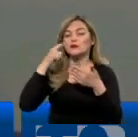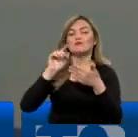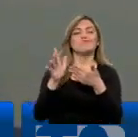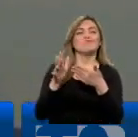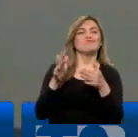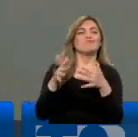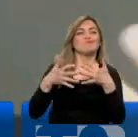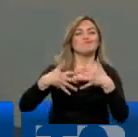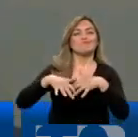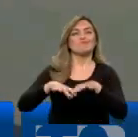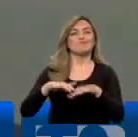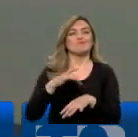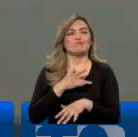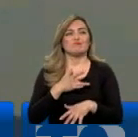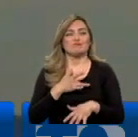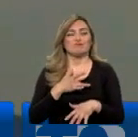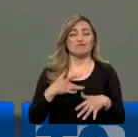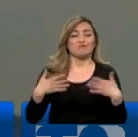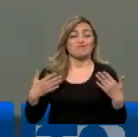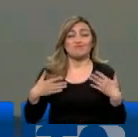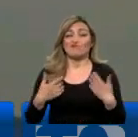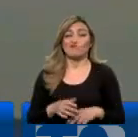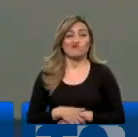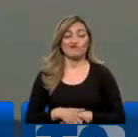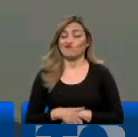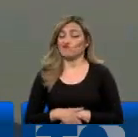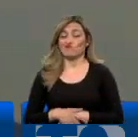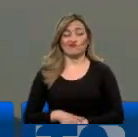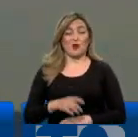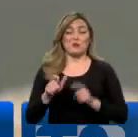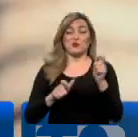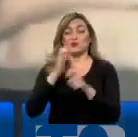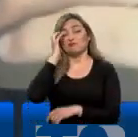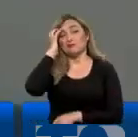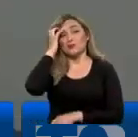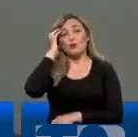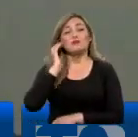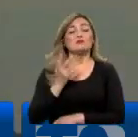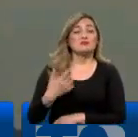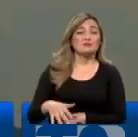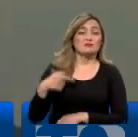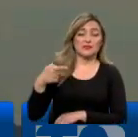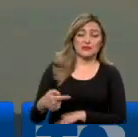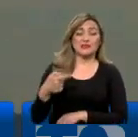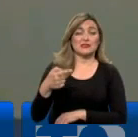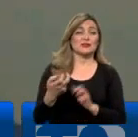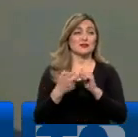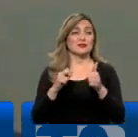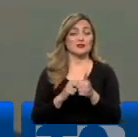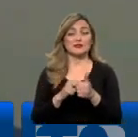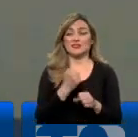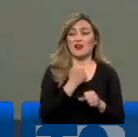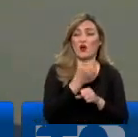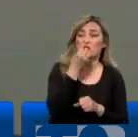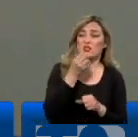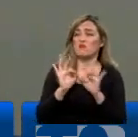no genera entusiasmos. Yo creo que la gente está preocupada de las cosas que suceden día a día, de llevar la comida